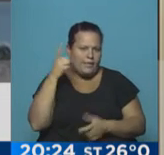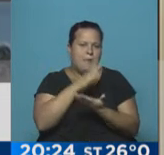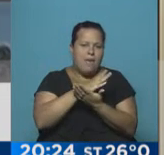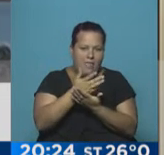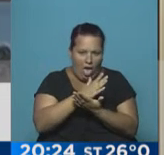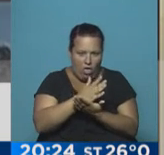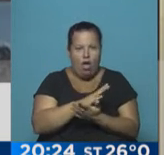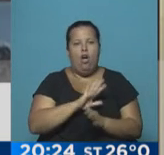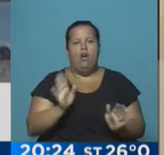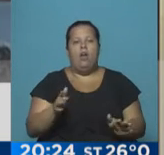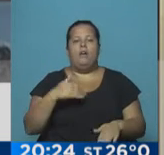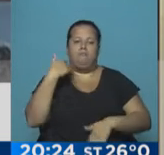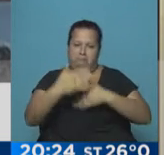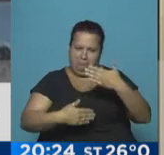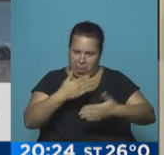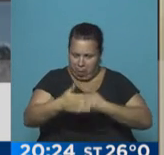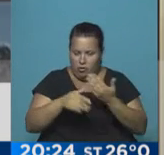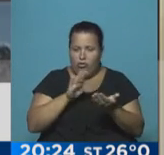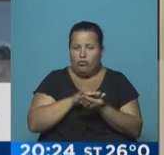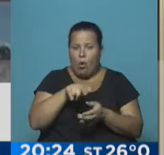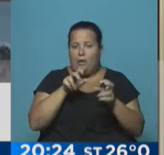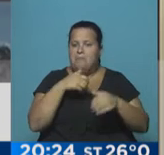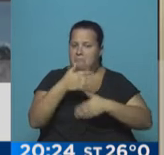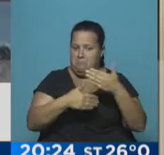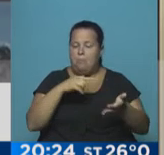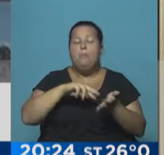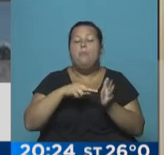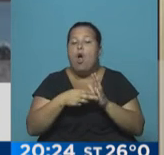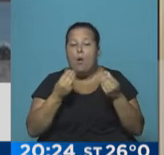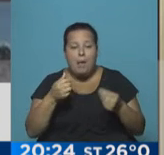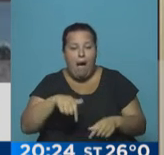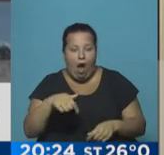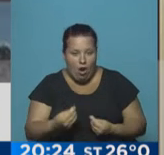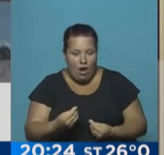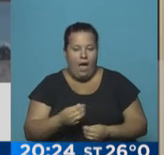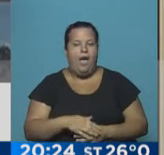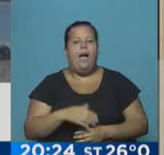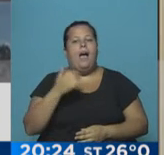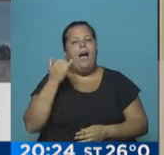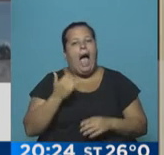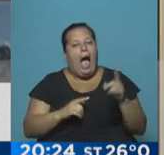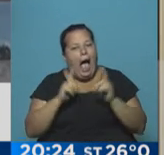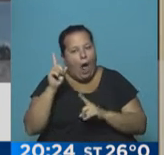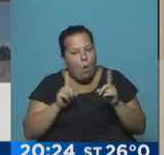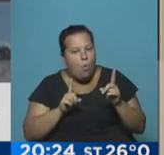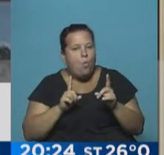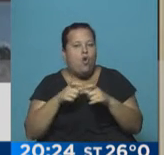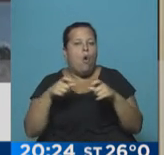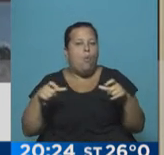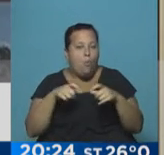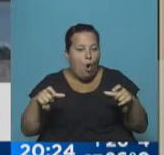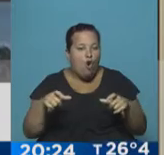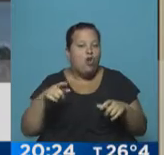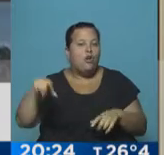mediador, avanzamos en esa dirección. La dificultad que tenemos en estos momentos es que hay algunos bonistas que